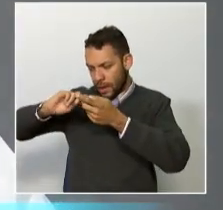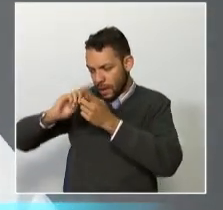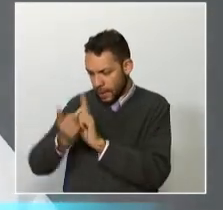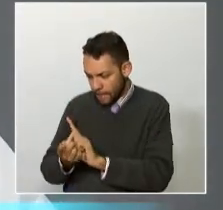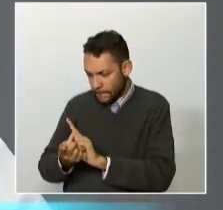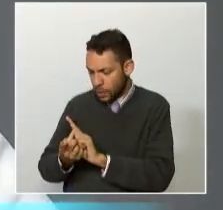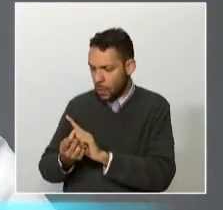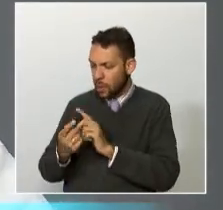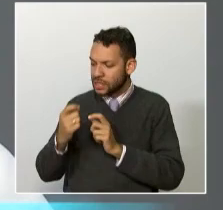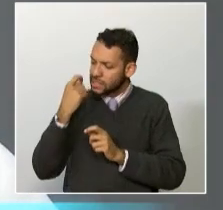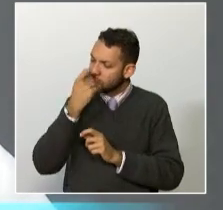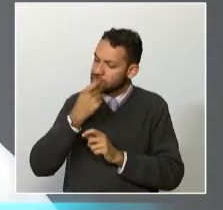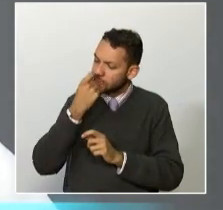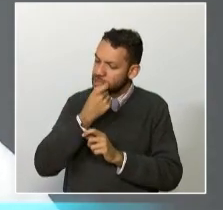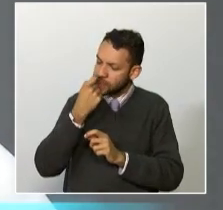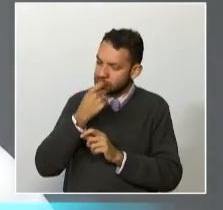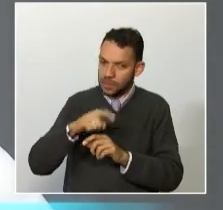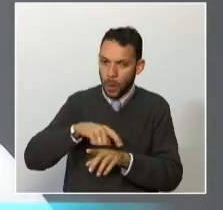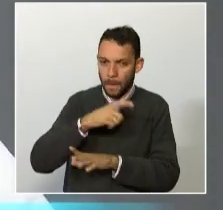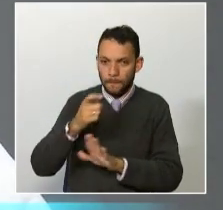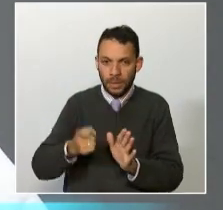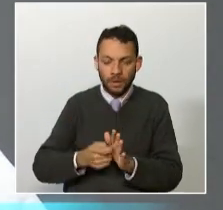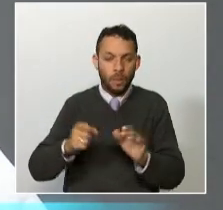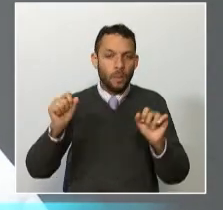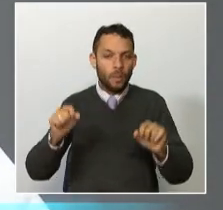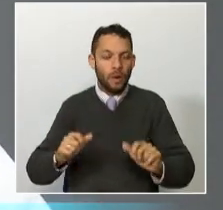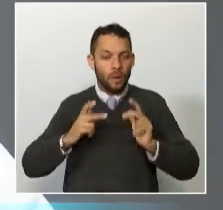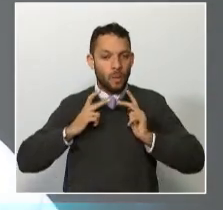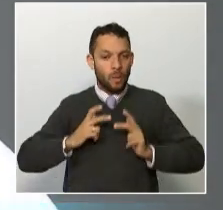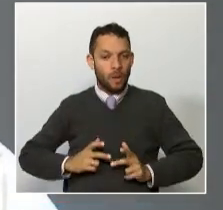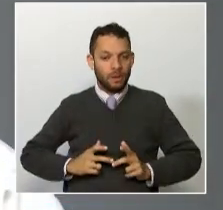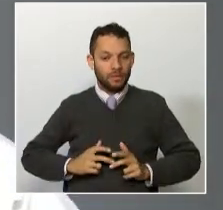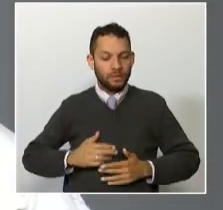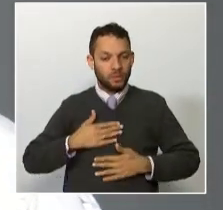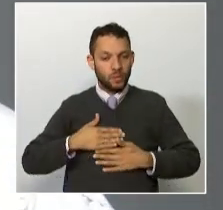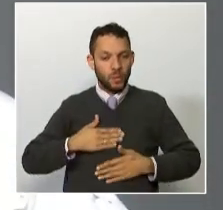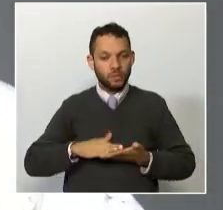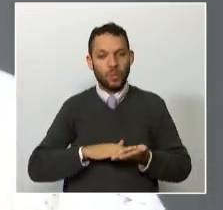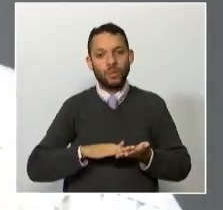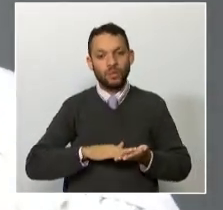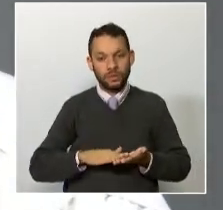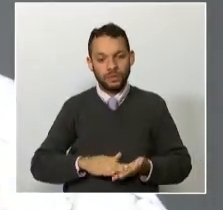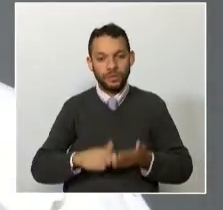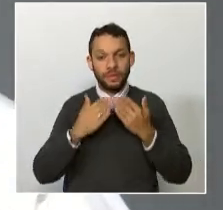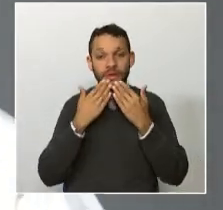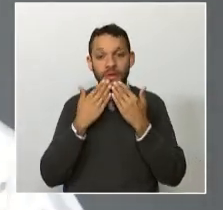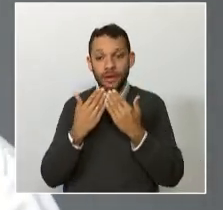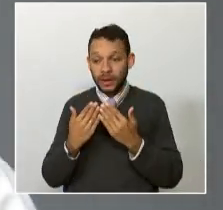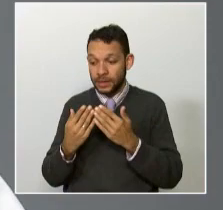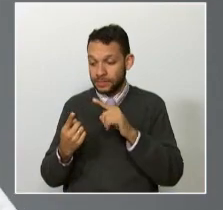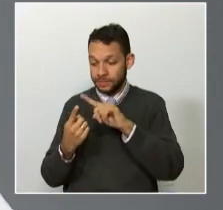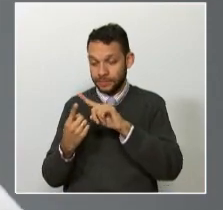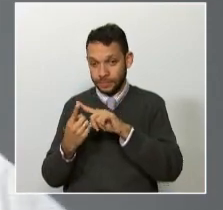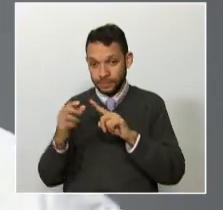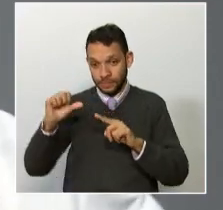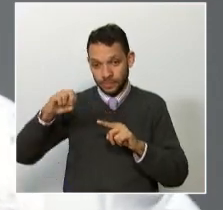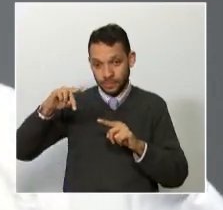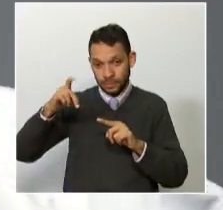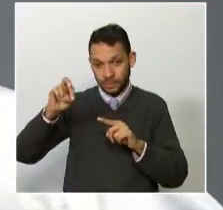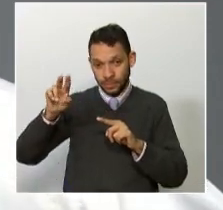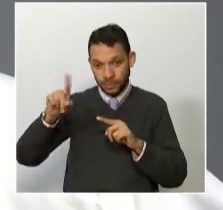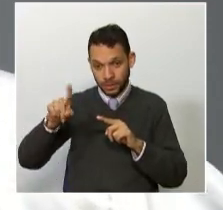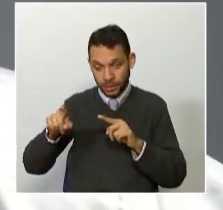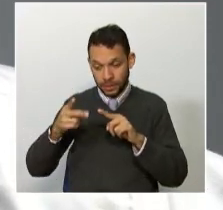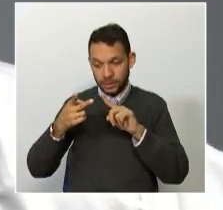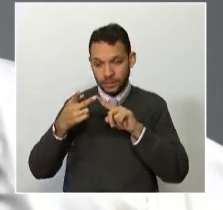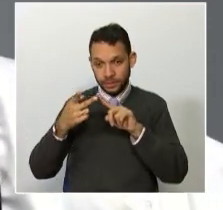metales en la boca y con toda seguridad el cuadro clínico cambia. Yo quiero agradecerles al doctor Germán Ruiz Bolívar, a la doctora